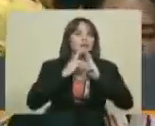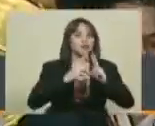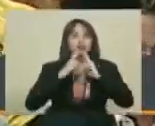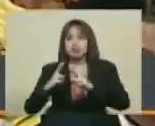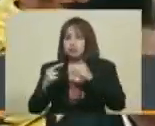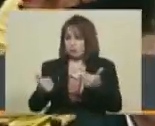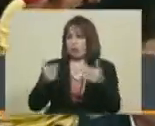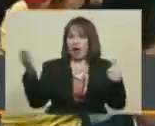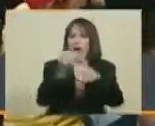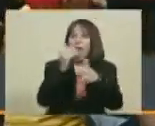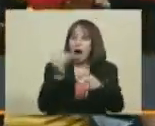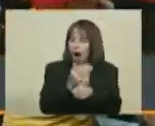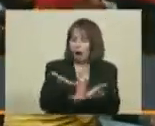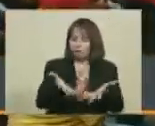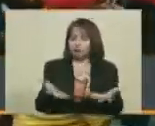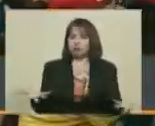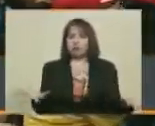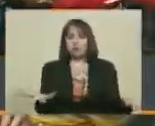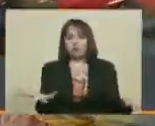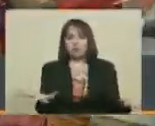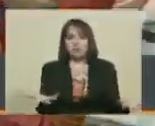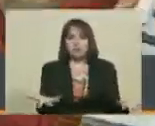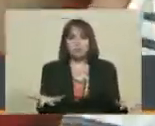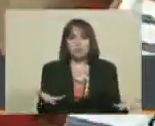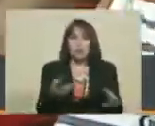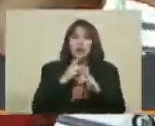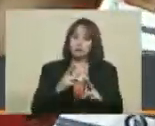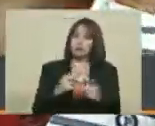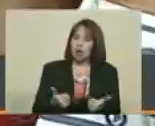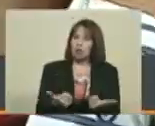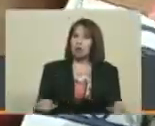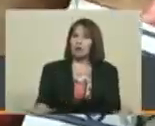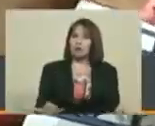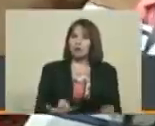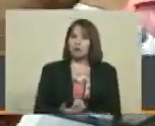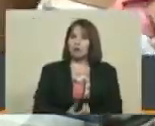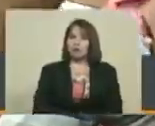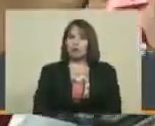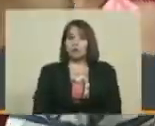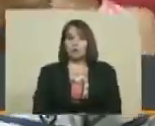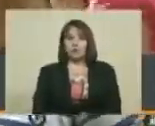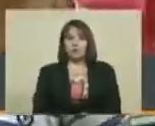esperados, metas y resultados esperados.